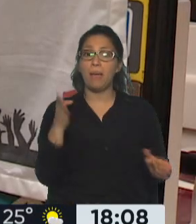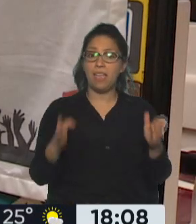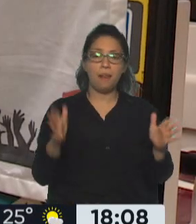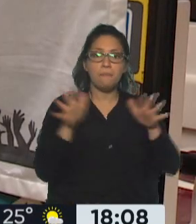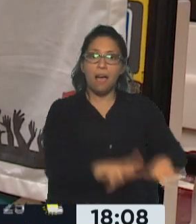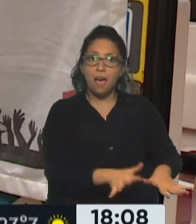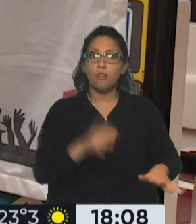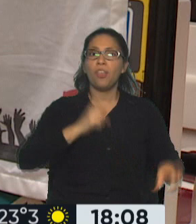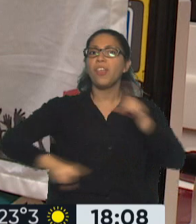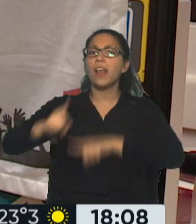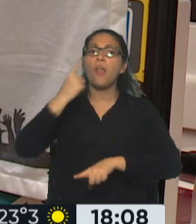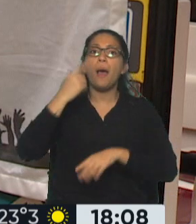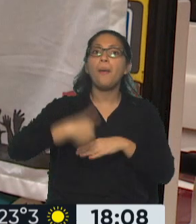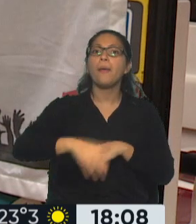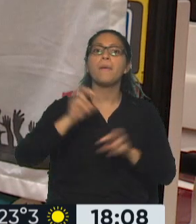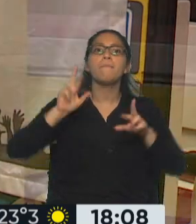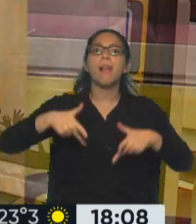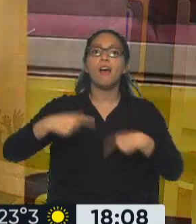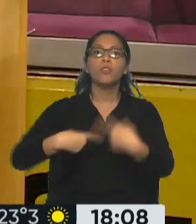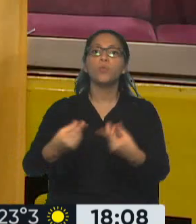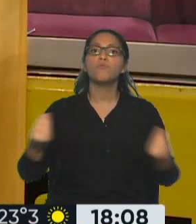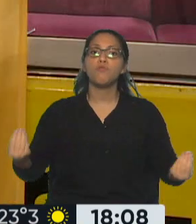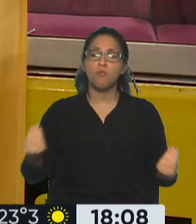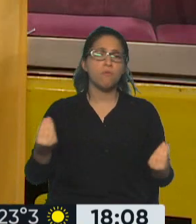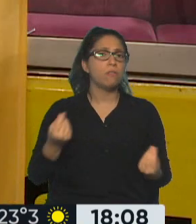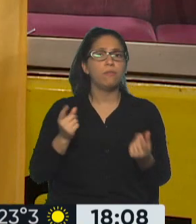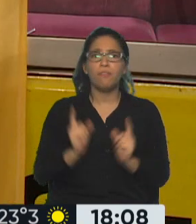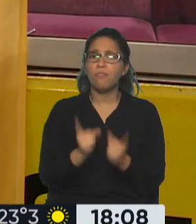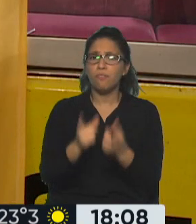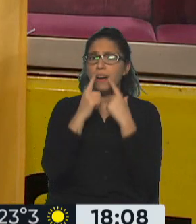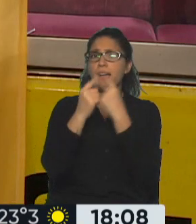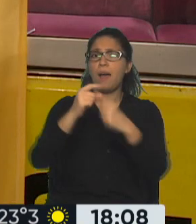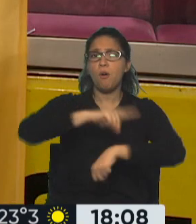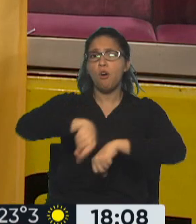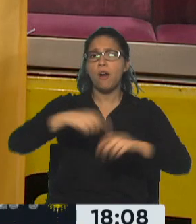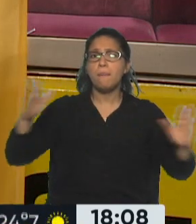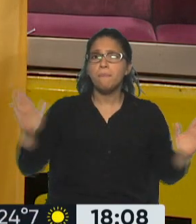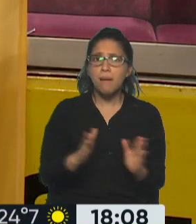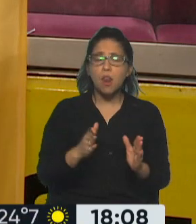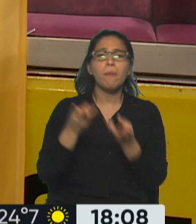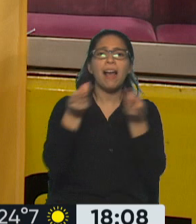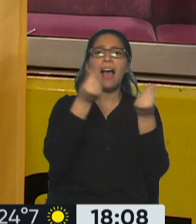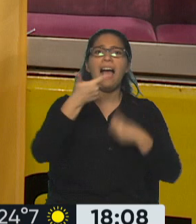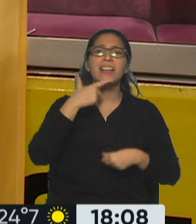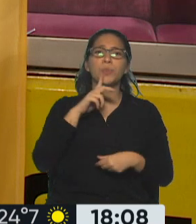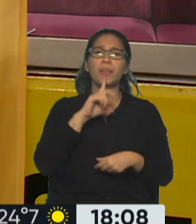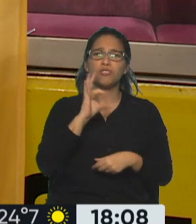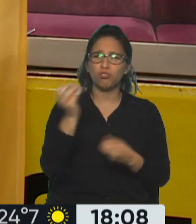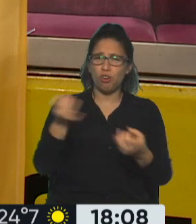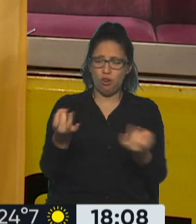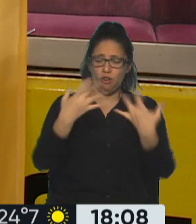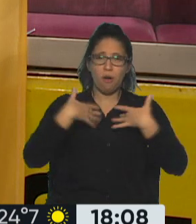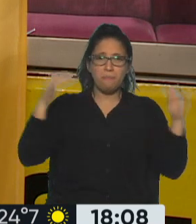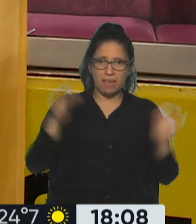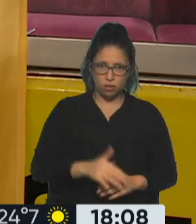Metrodelegados definirán cómo continúan el plan de lucha en reclamo de la reducción de la jornada de trabajo para estar menos expuestos al